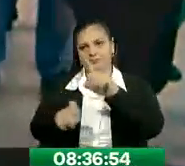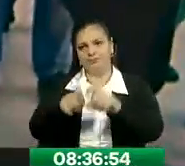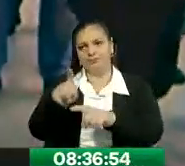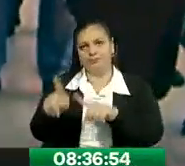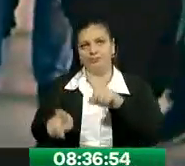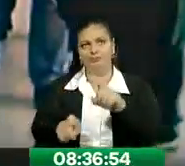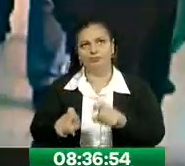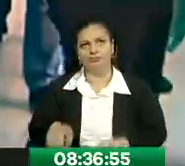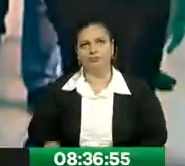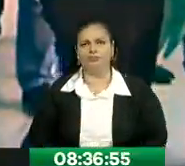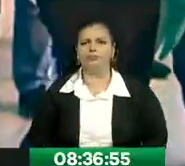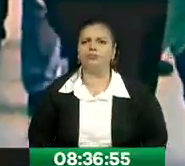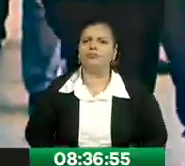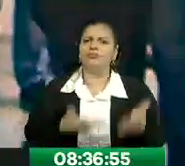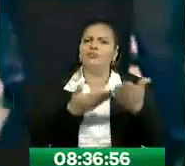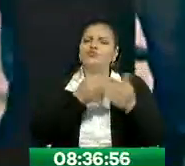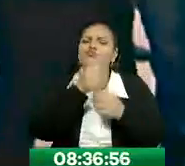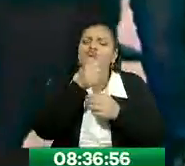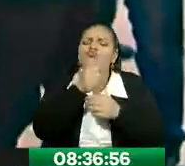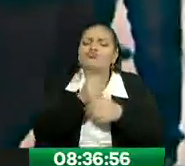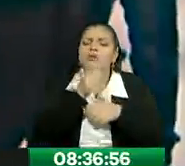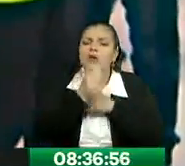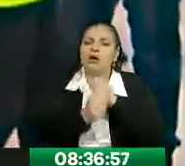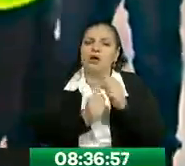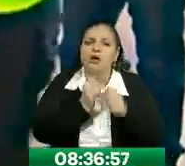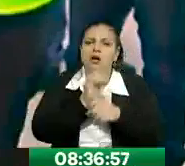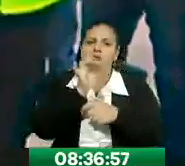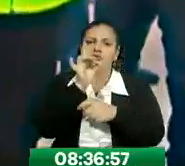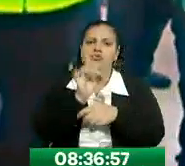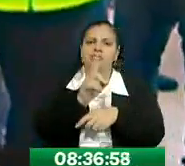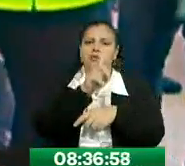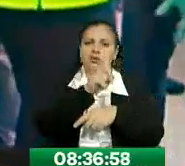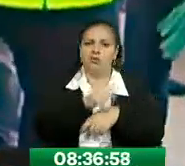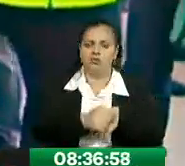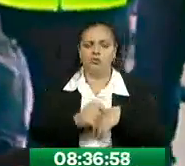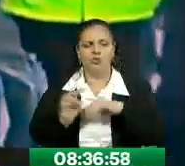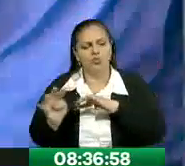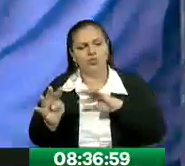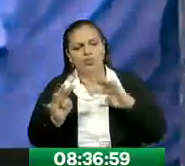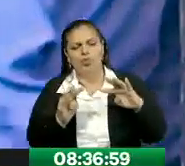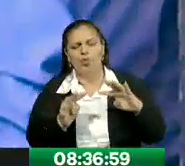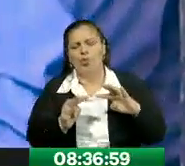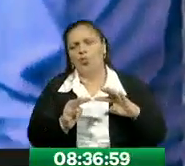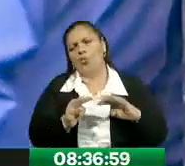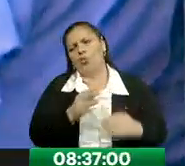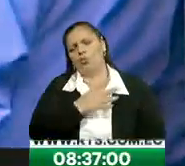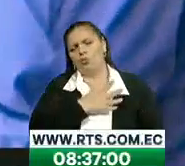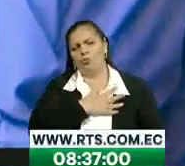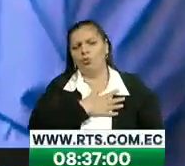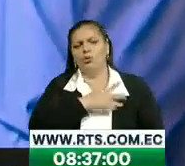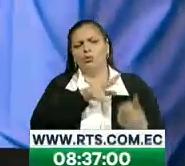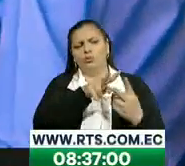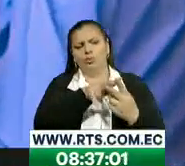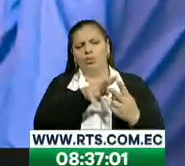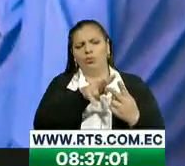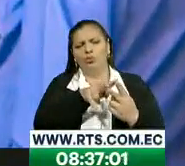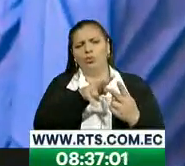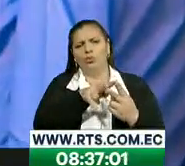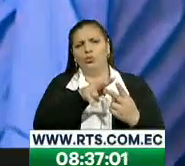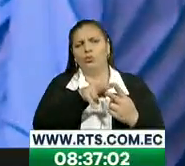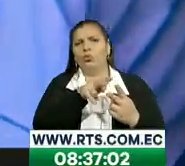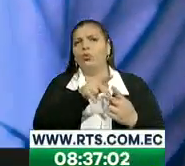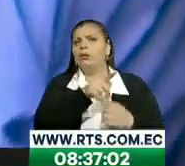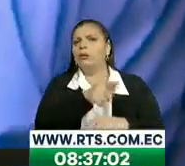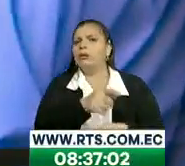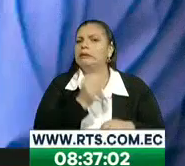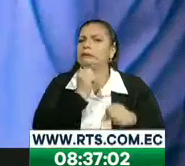Jacinto, a sus 81 años, fue recordado con cariño por algunos de sus allegados, quienes detallaron que la víctima se desempeñó